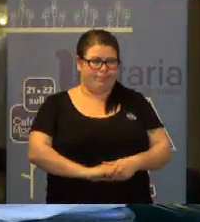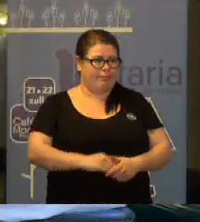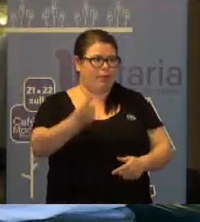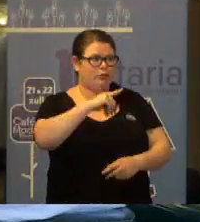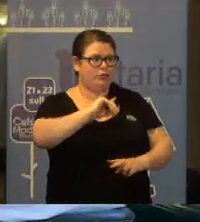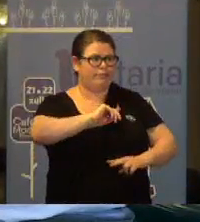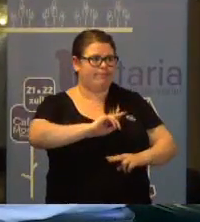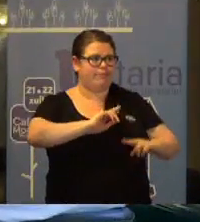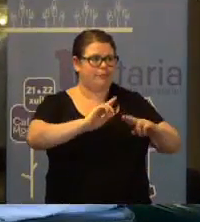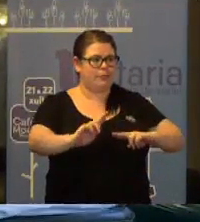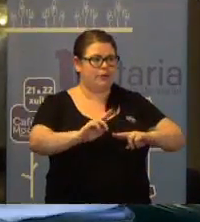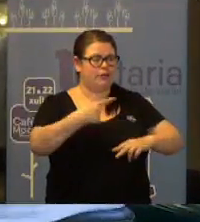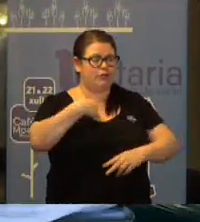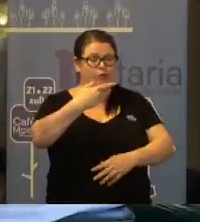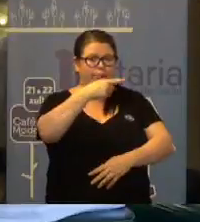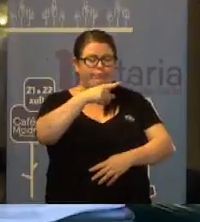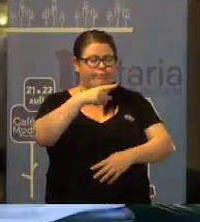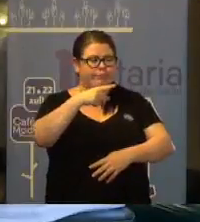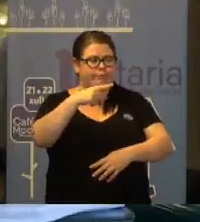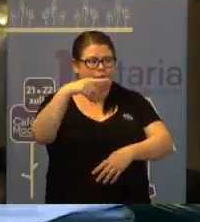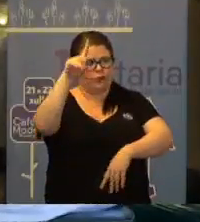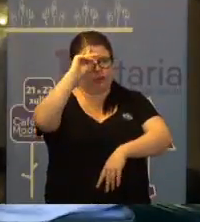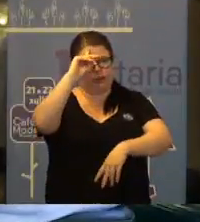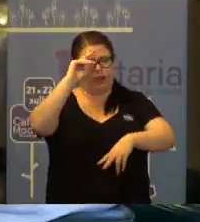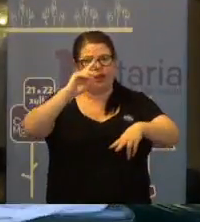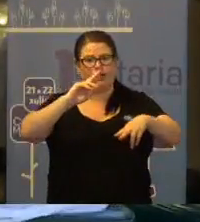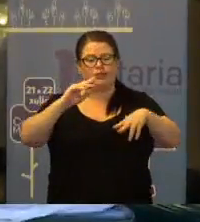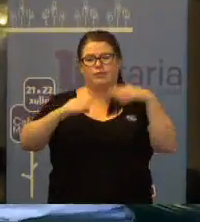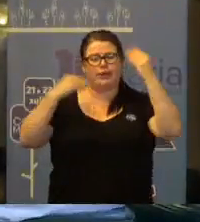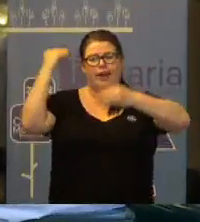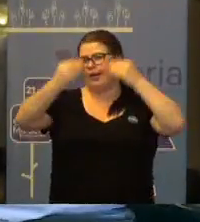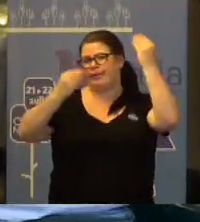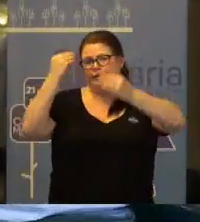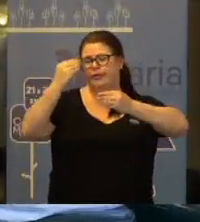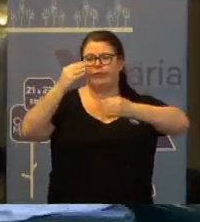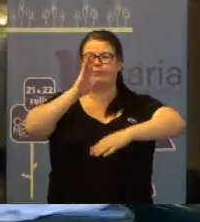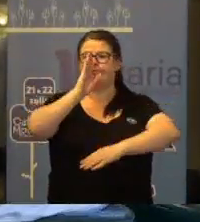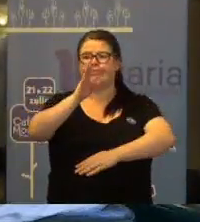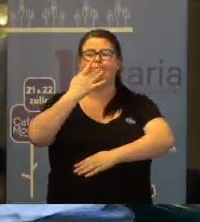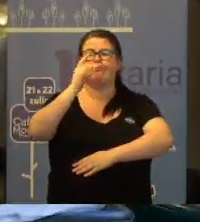Bueno, non sei, é que non sei a quen iba dirixida a reflexión. Hai